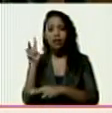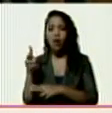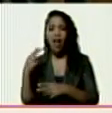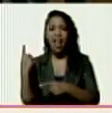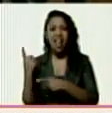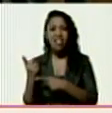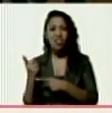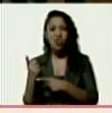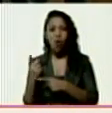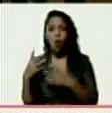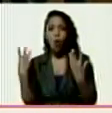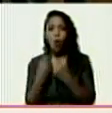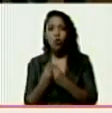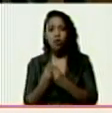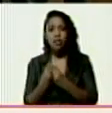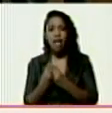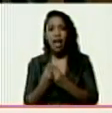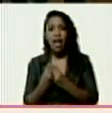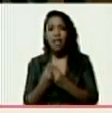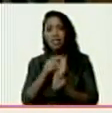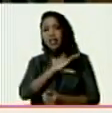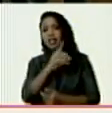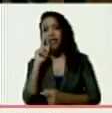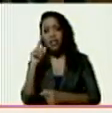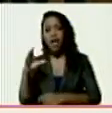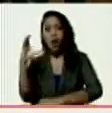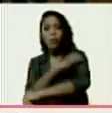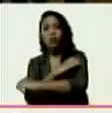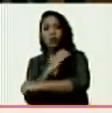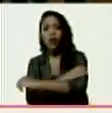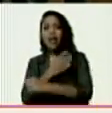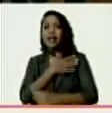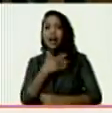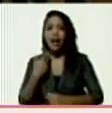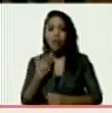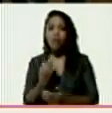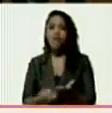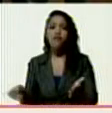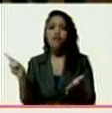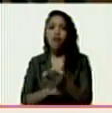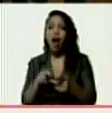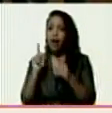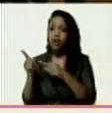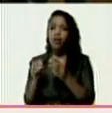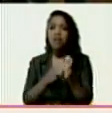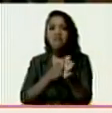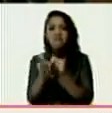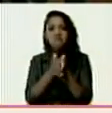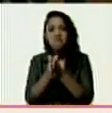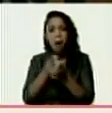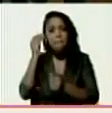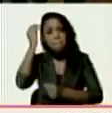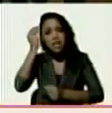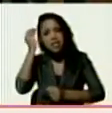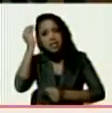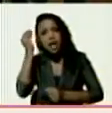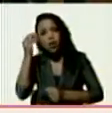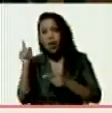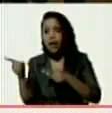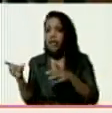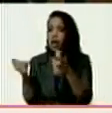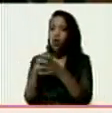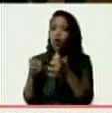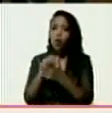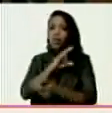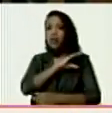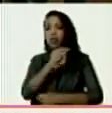junta directiva de oposición y queremos reiterarlo. Aquellos que se frotan las manos pensando que esta junta directiva